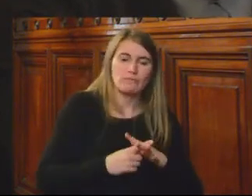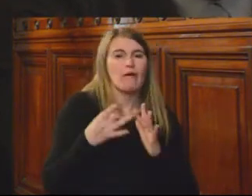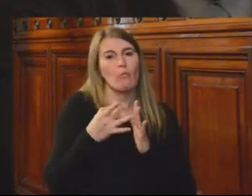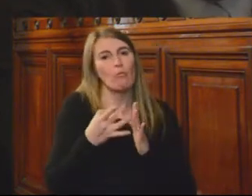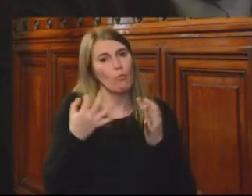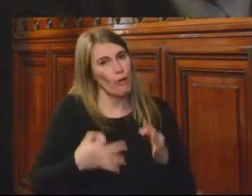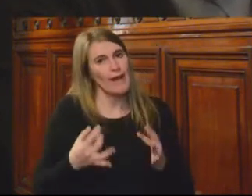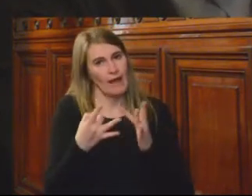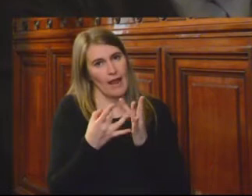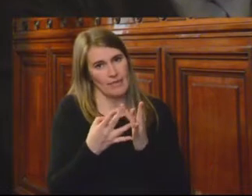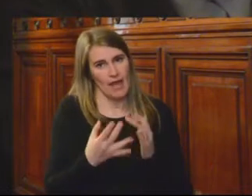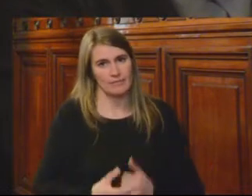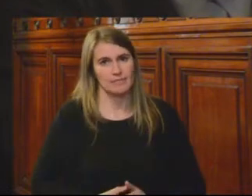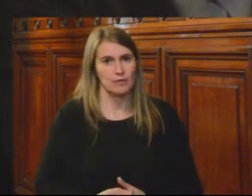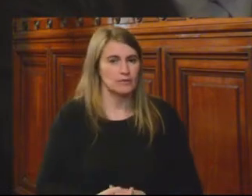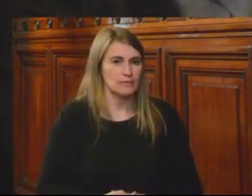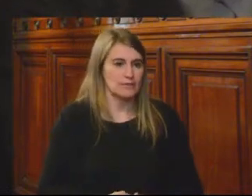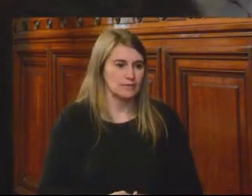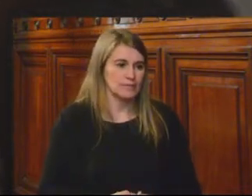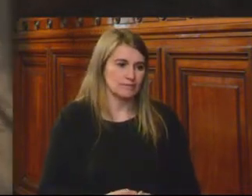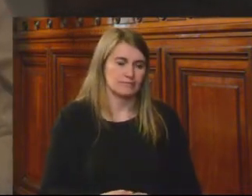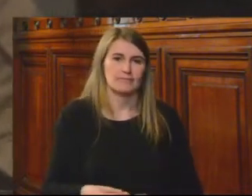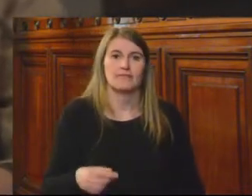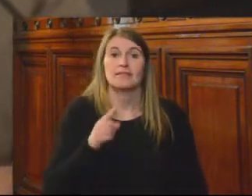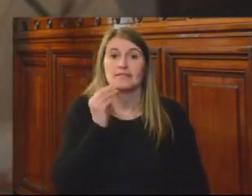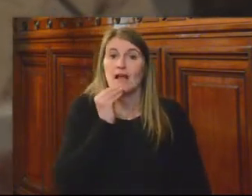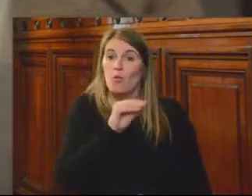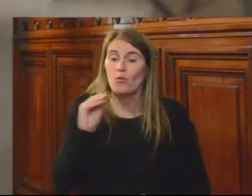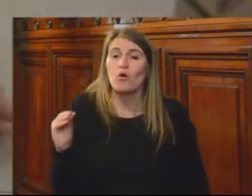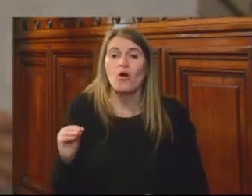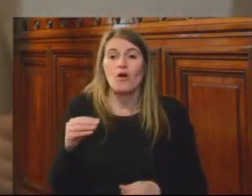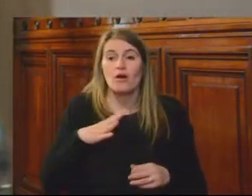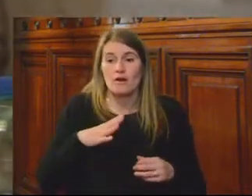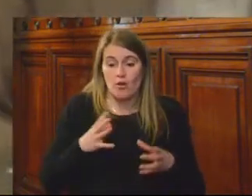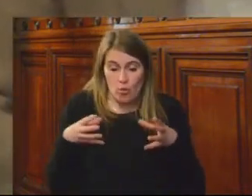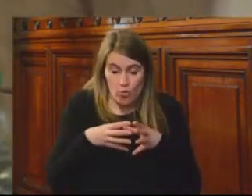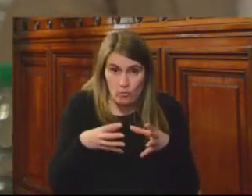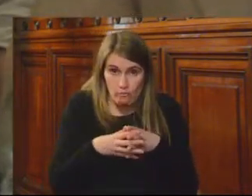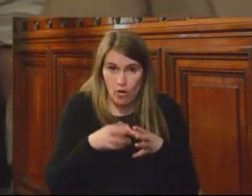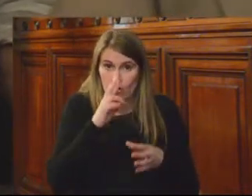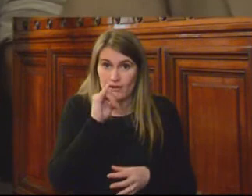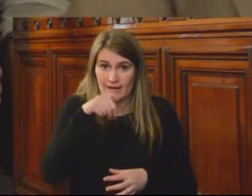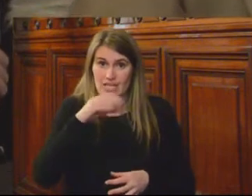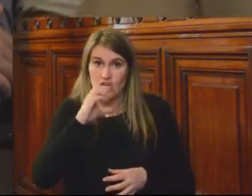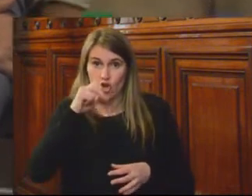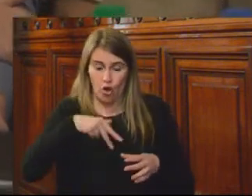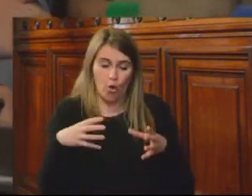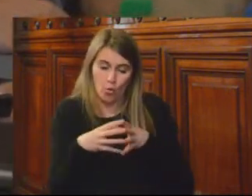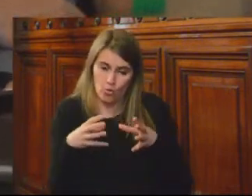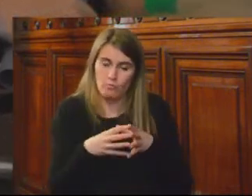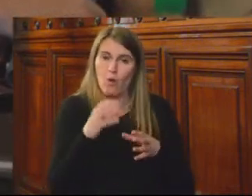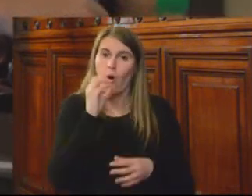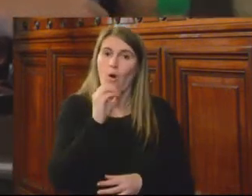gracias. Buenas tardes, saludos a todos. Adán Rincón, representando un grupo importante de ONG, entre las que